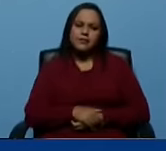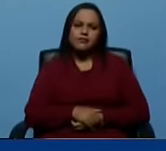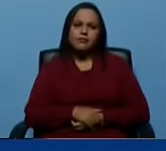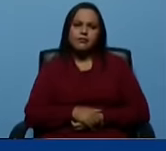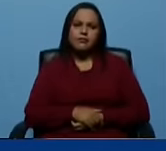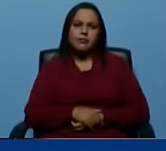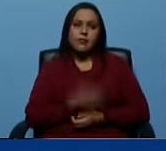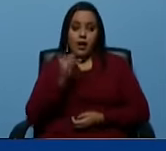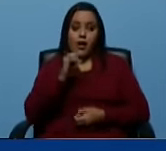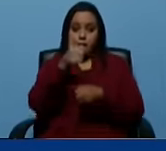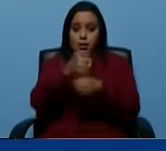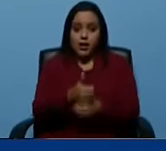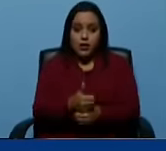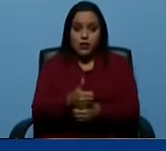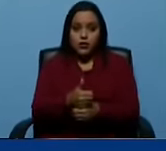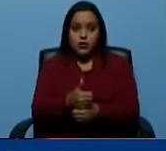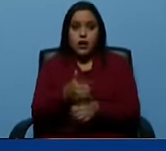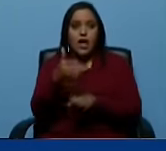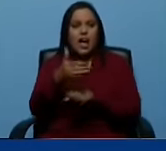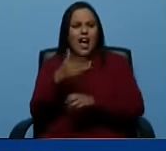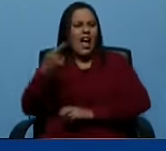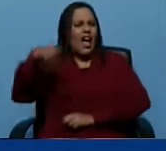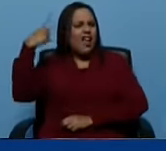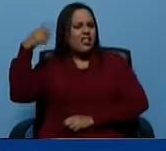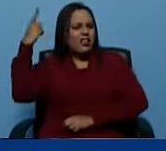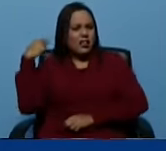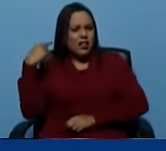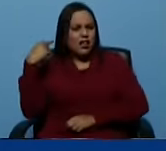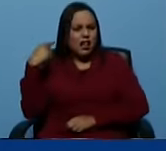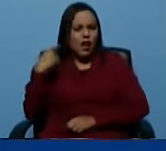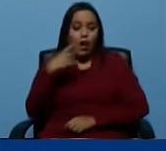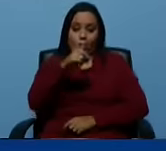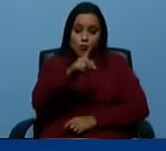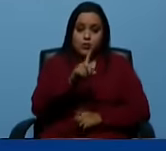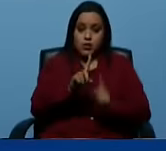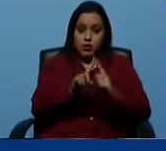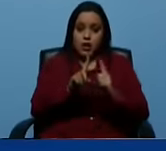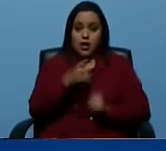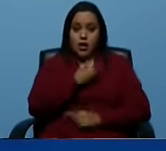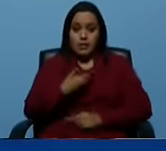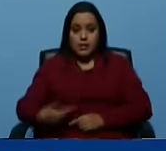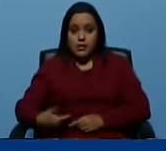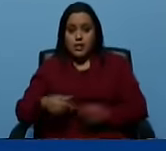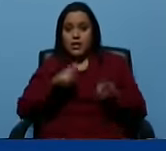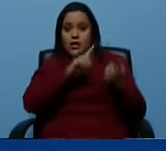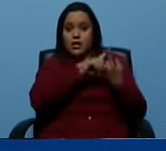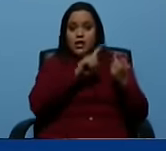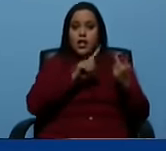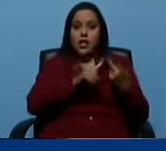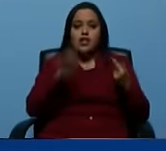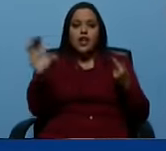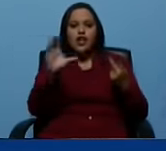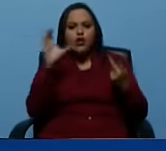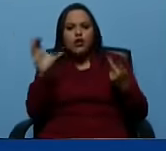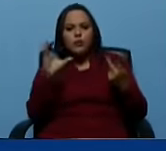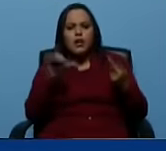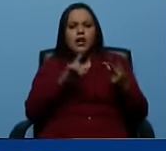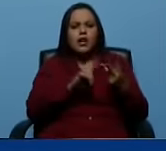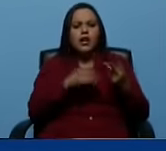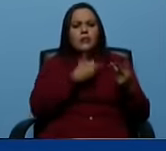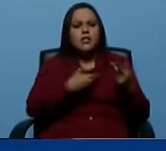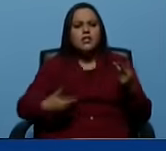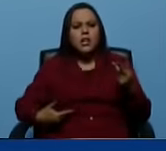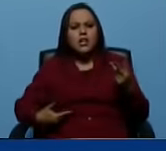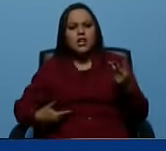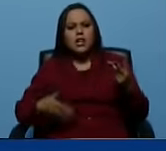se estaba esperando para antes de ayer entre usted, el presidente Petro, el presidente Lula y el presidente López